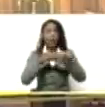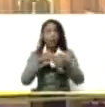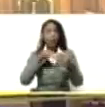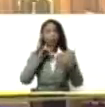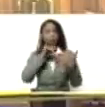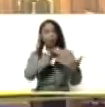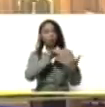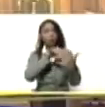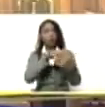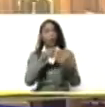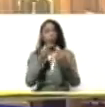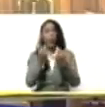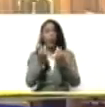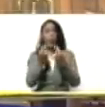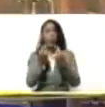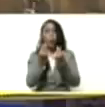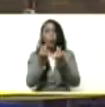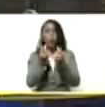ojo sobre emprendimiento